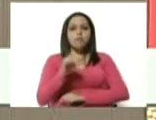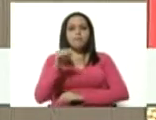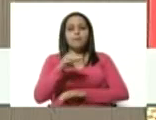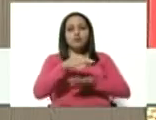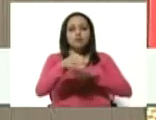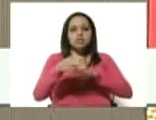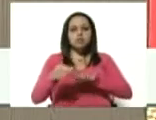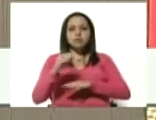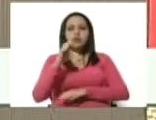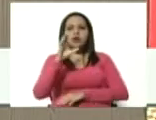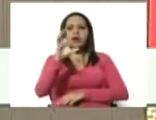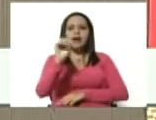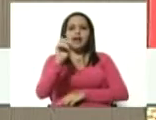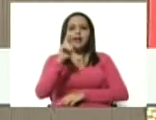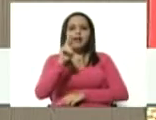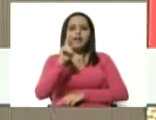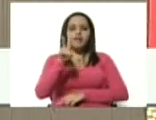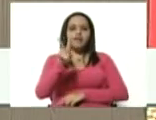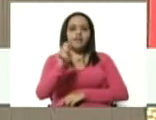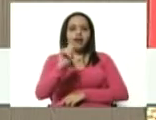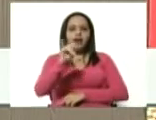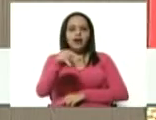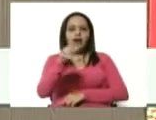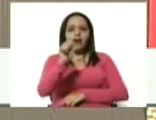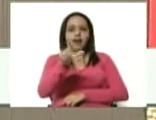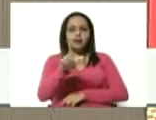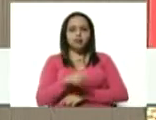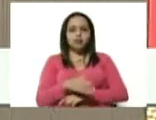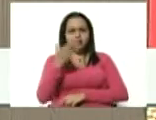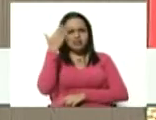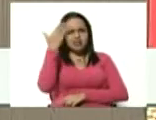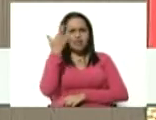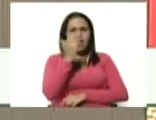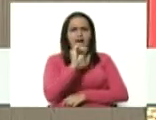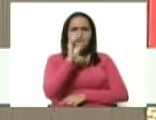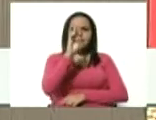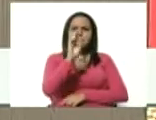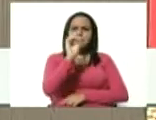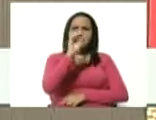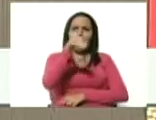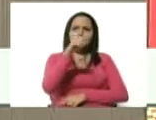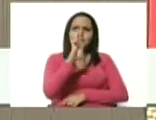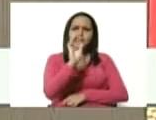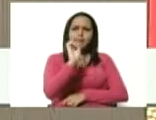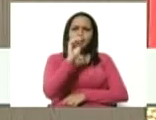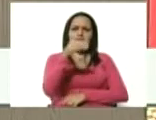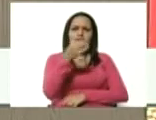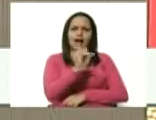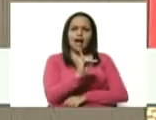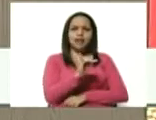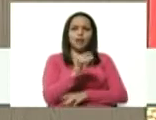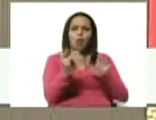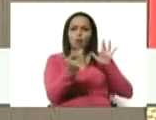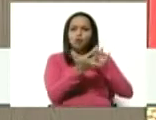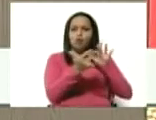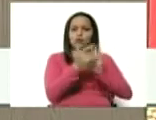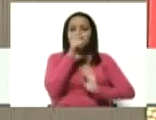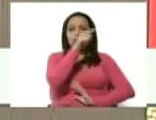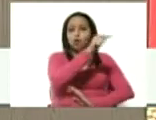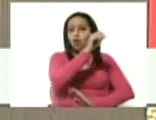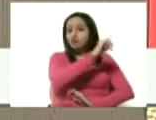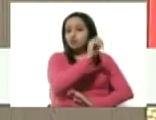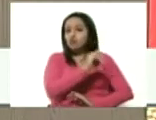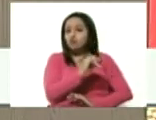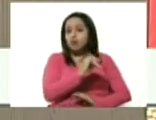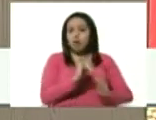municipio Pampán, ustedes saben que tiene que ver con el eje carretero Trujillo-Zulia. Es ramificación de este foco